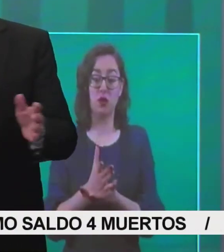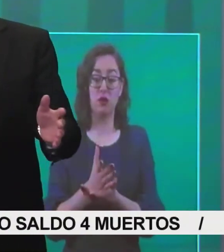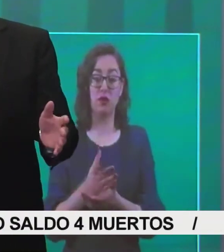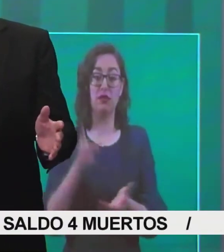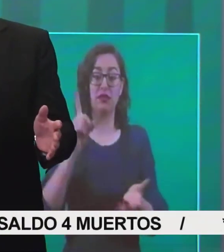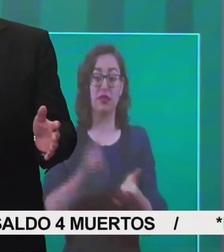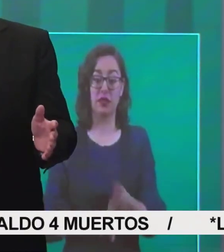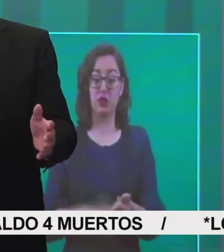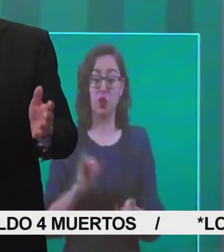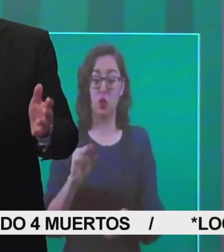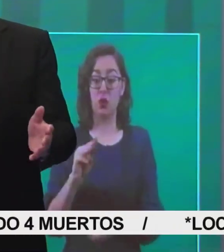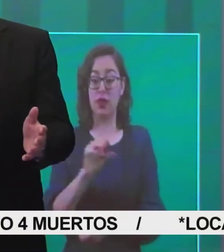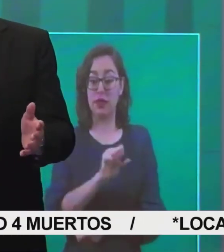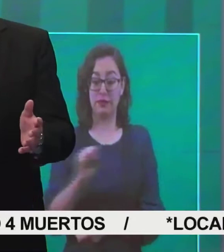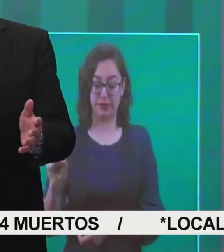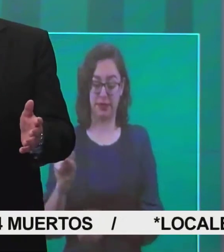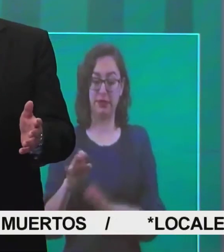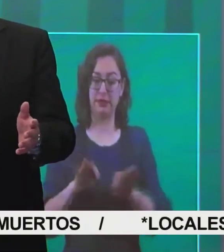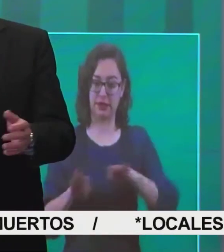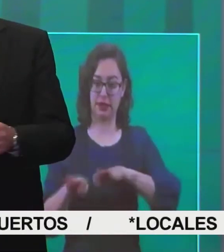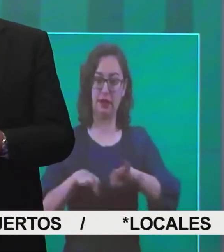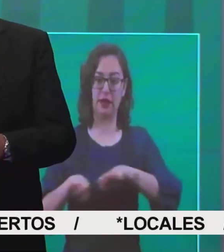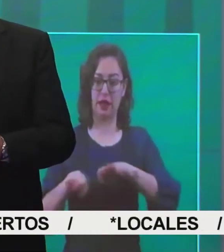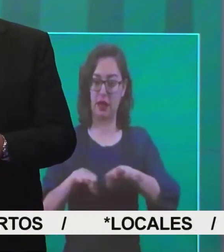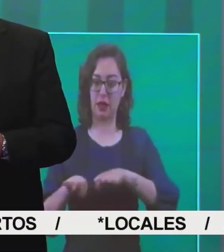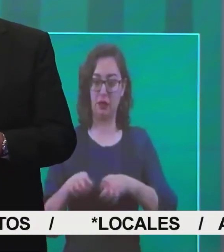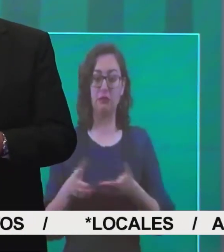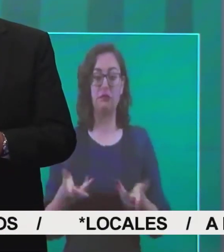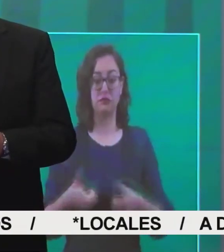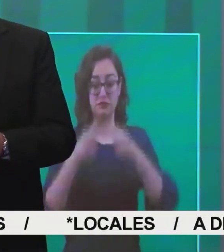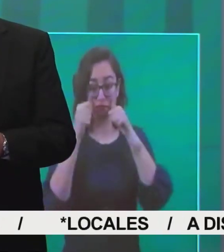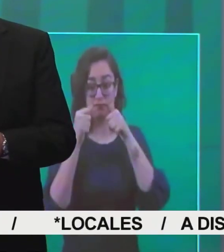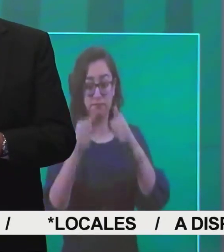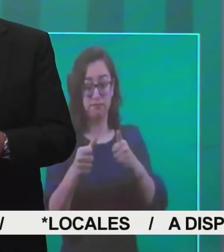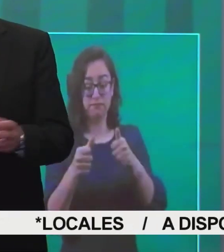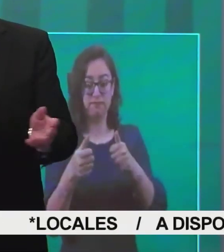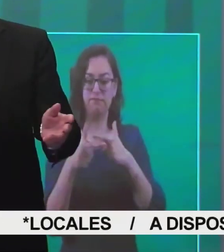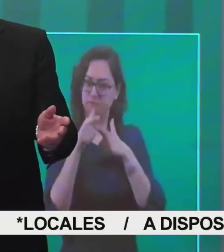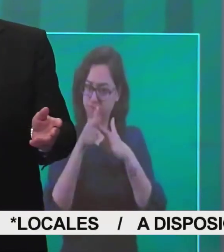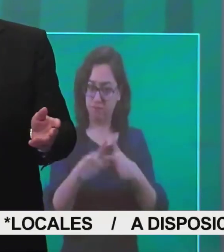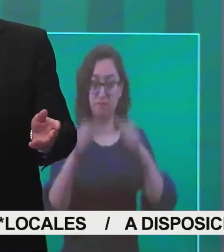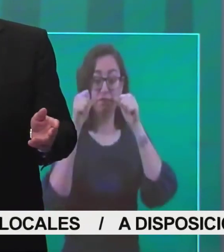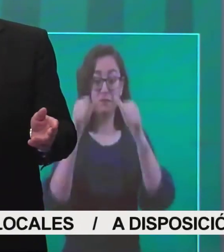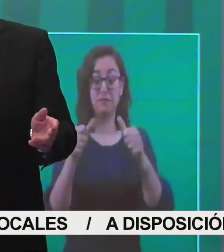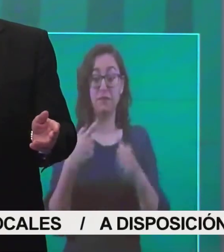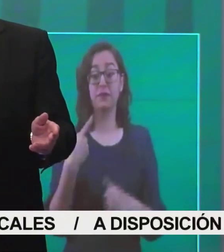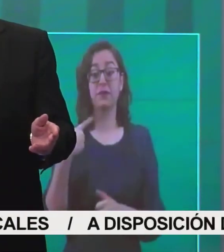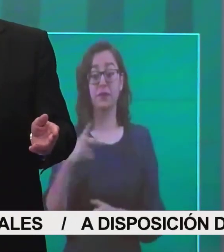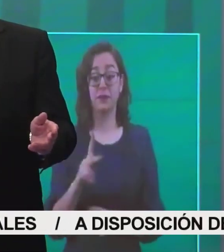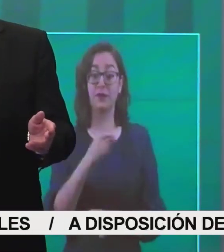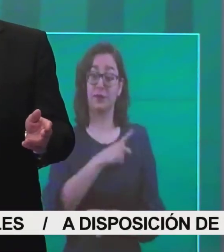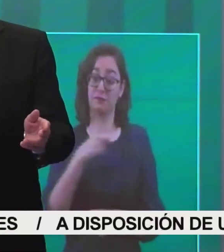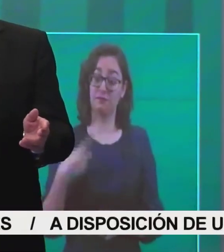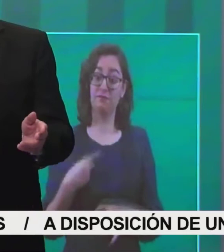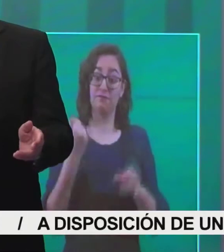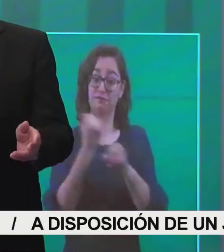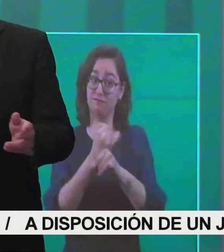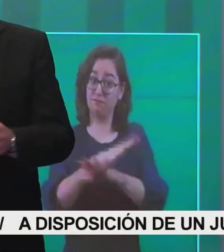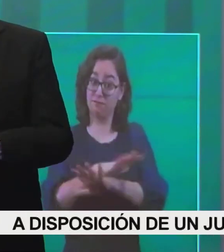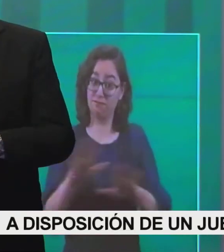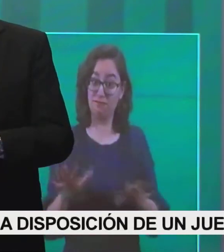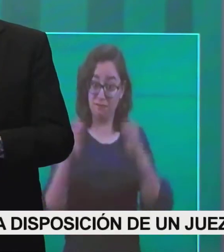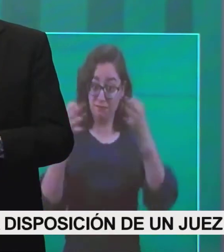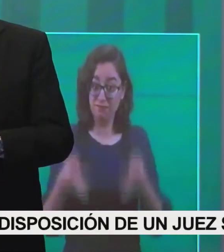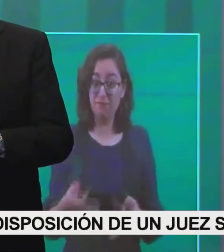mexicanos un ambiente de mayor confianza y legitimidad de las autoridades? Creo que ya respondimos todos